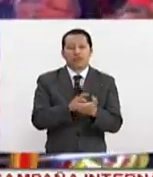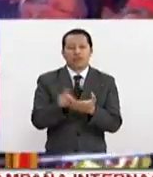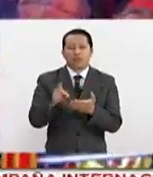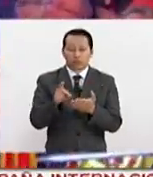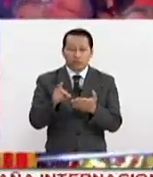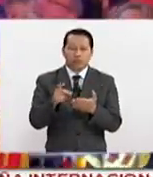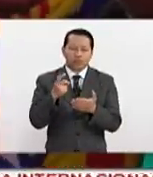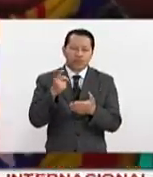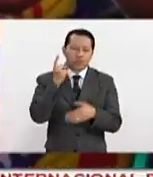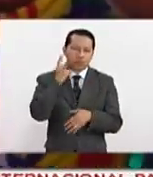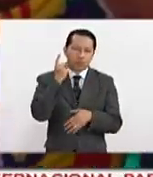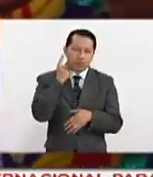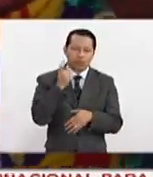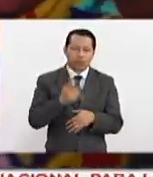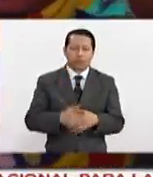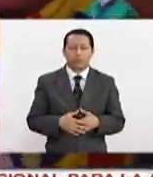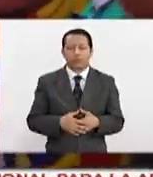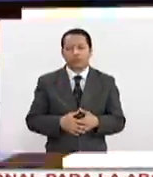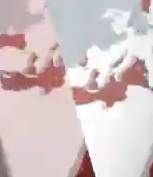derechos de los diputados.